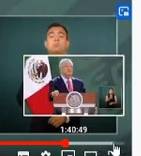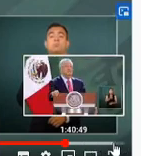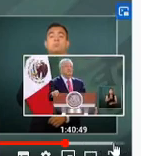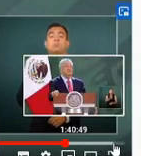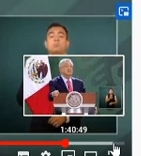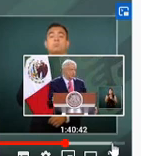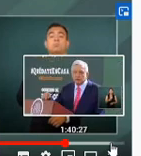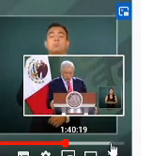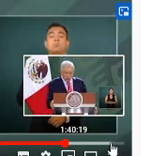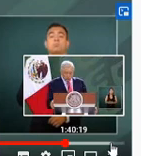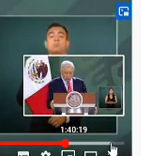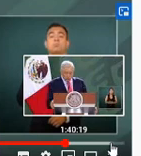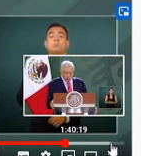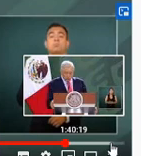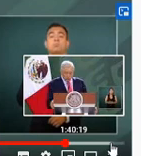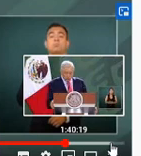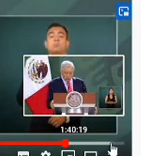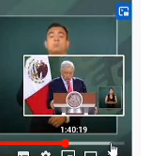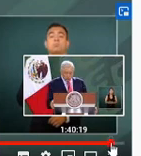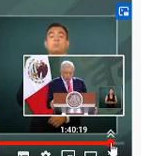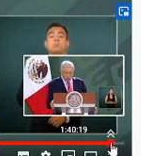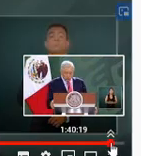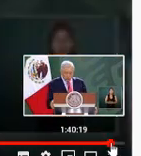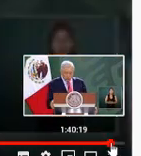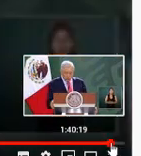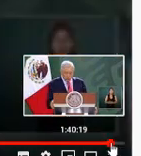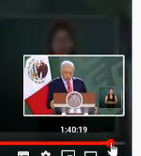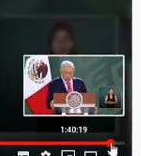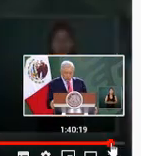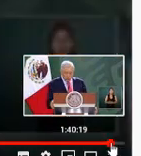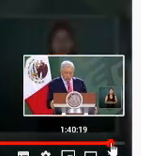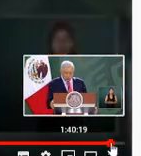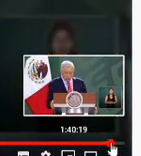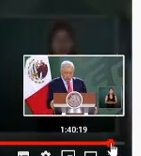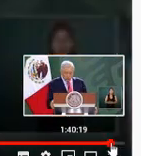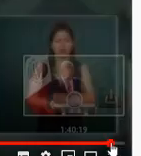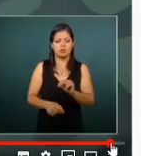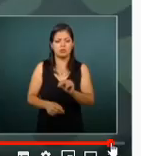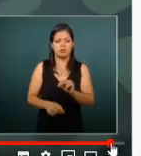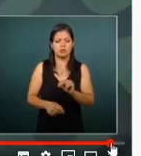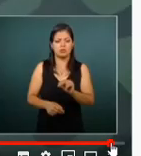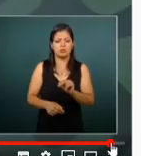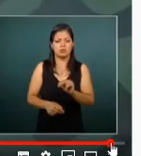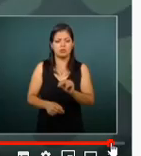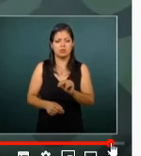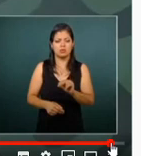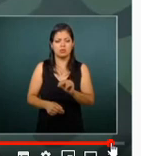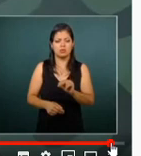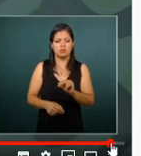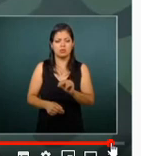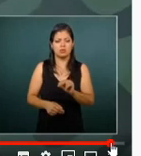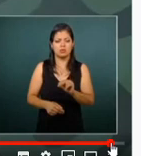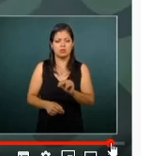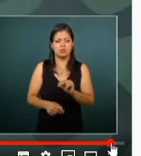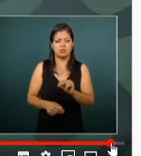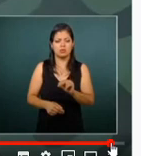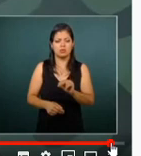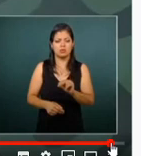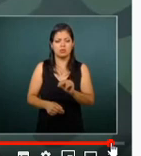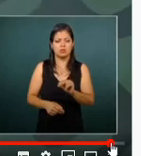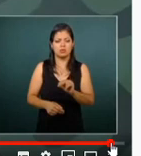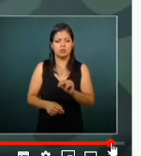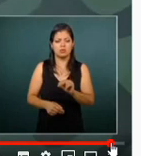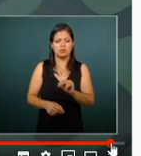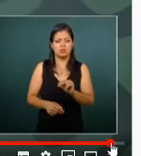se despidió muy rápido porque de alguna manera dijo pues las preguntas las únicas preguntas que se están manejando pues son así como que para